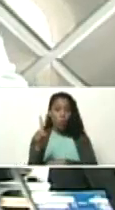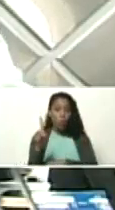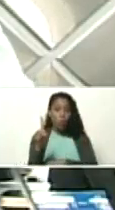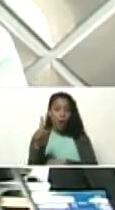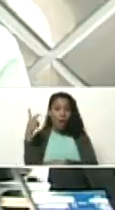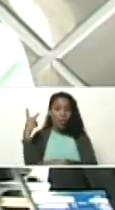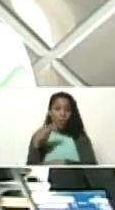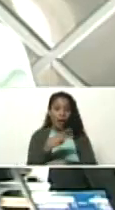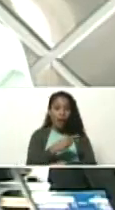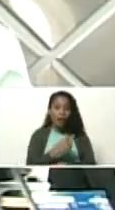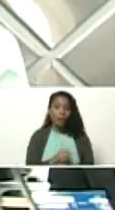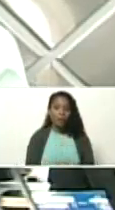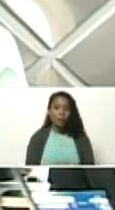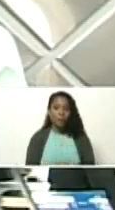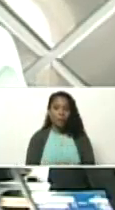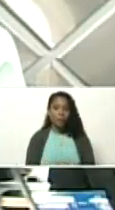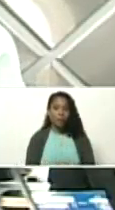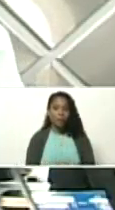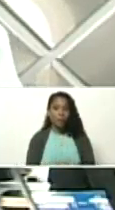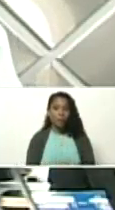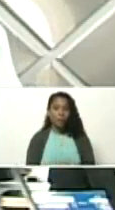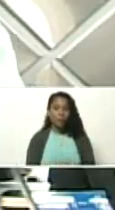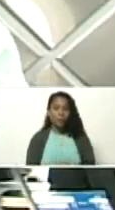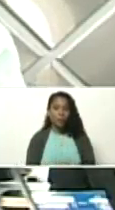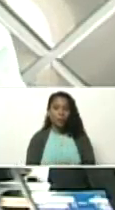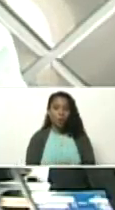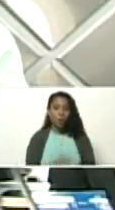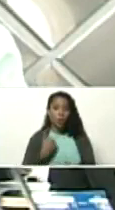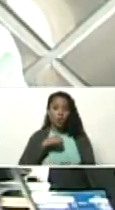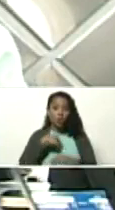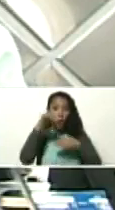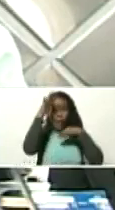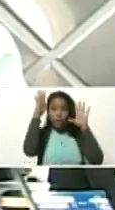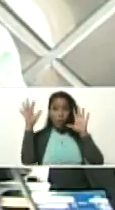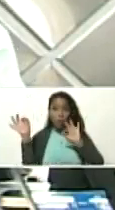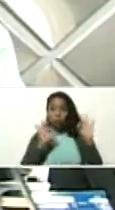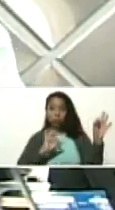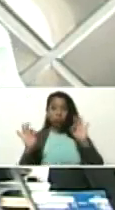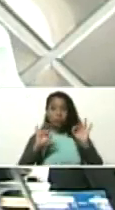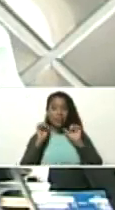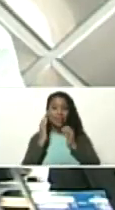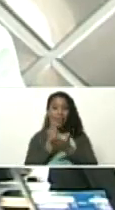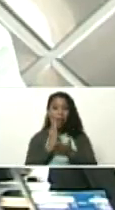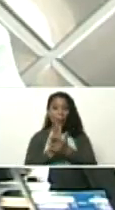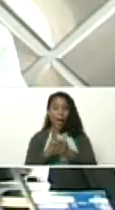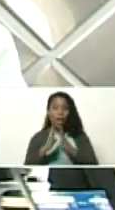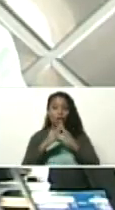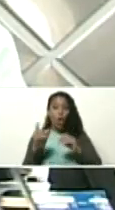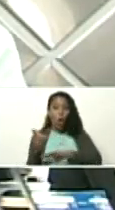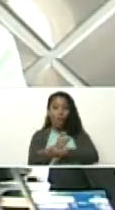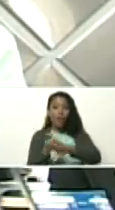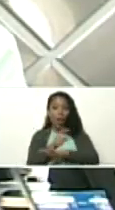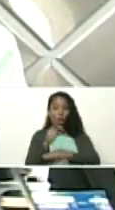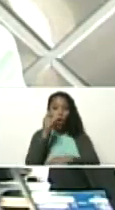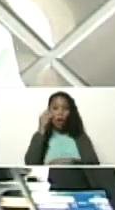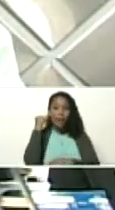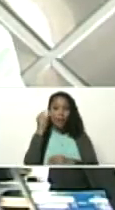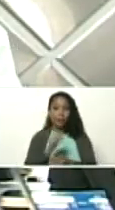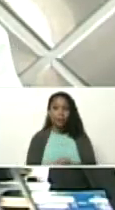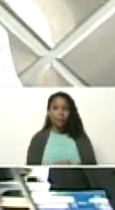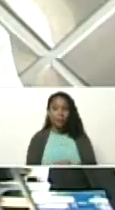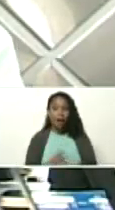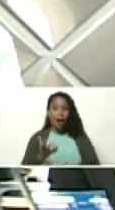de Tejería. Bueno, estamos alerta, permanente. Y todos los gobernadores y gobernadoras